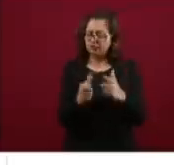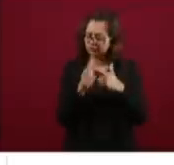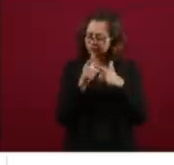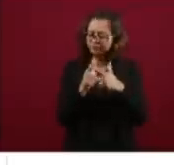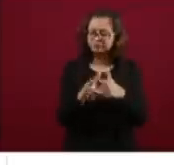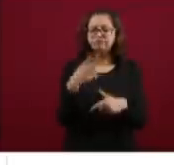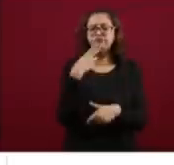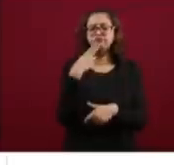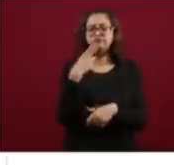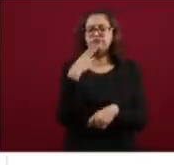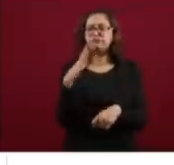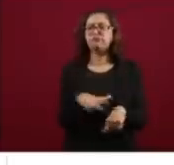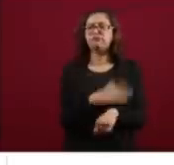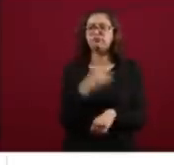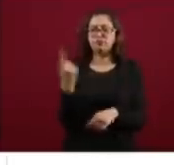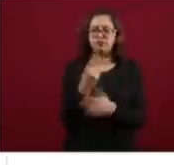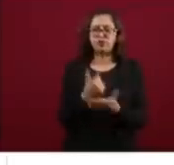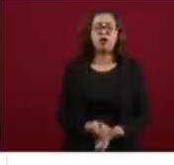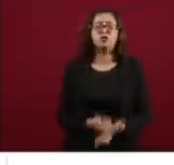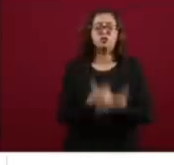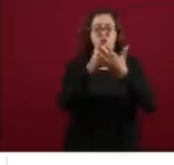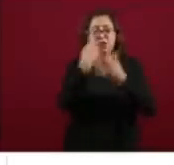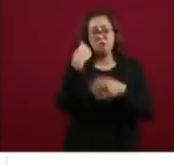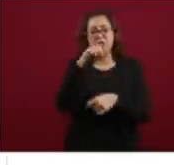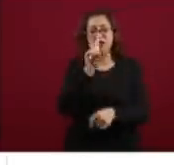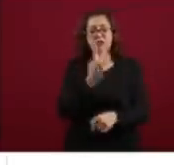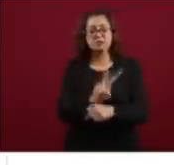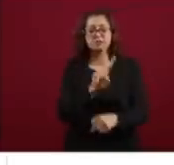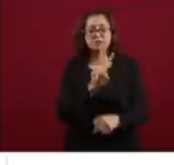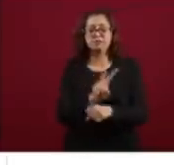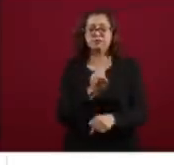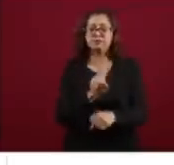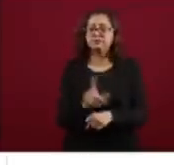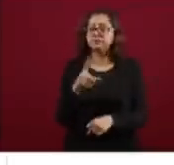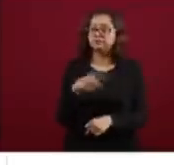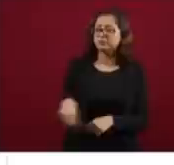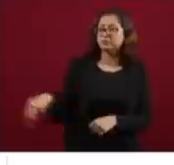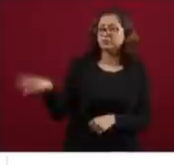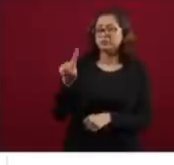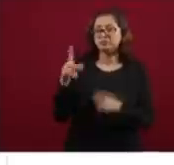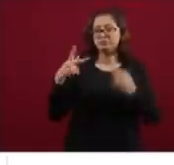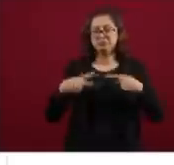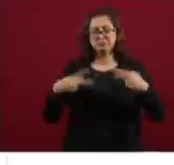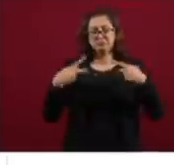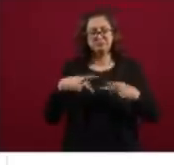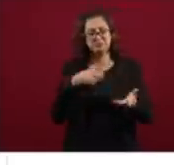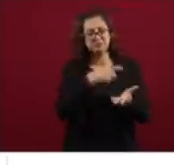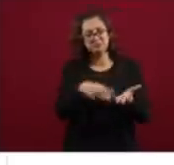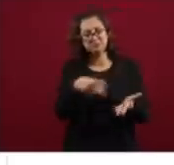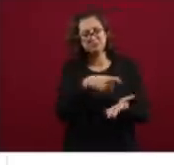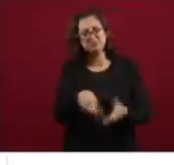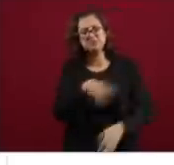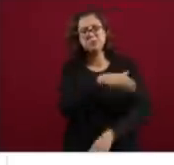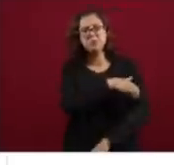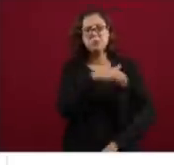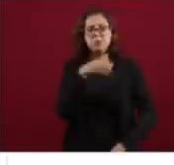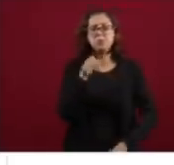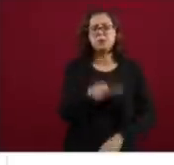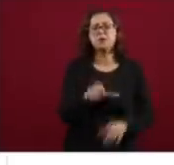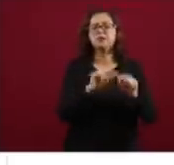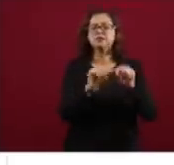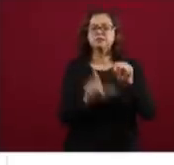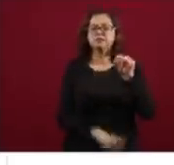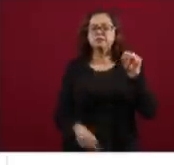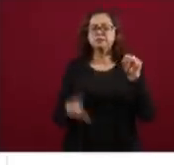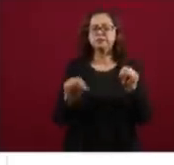vuelven parte de la fuerza de verificación a través de los consumidores empoderados en toda la república mexicana para el